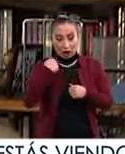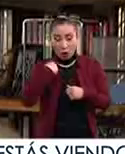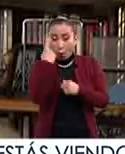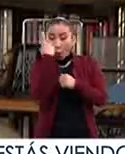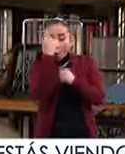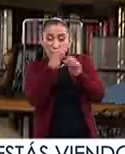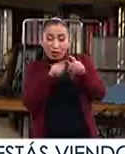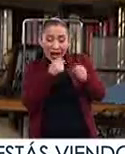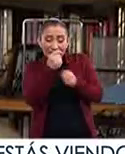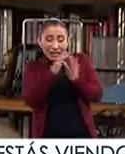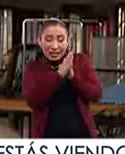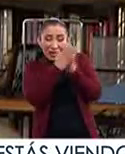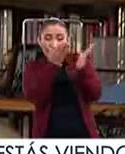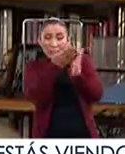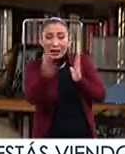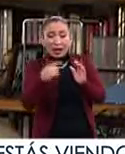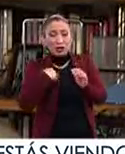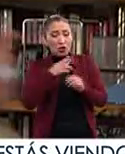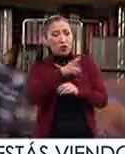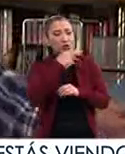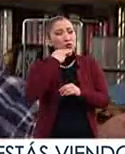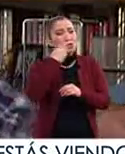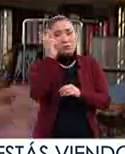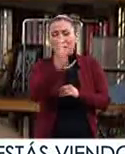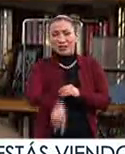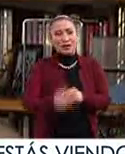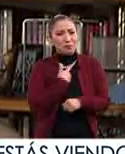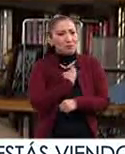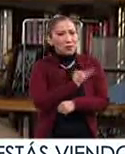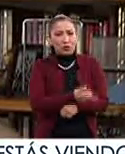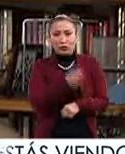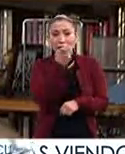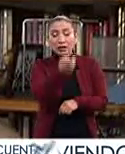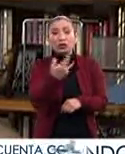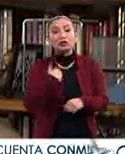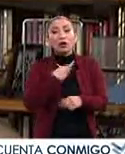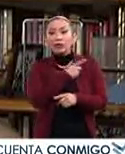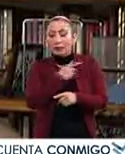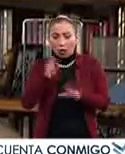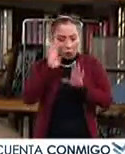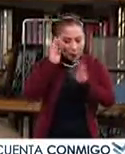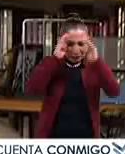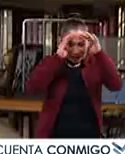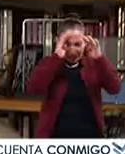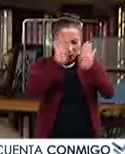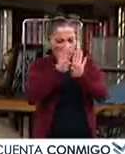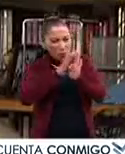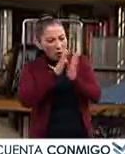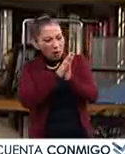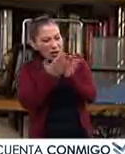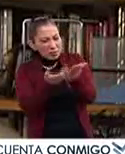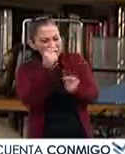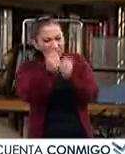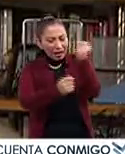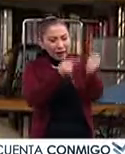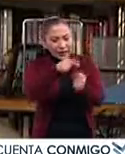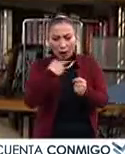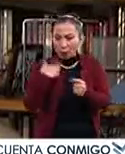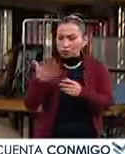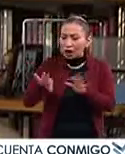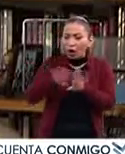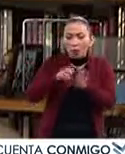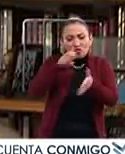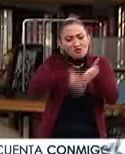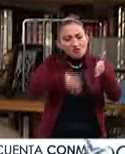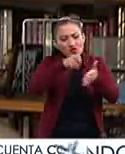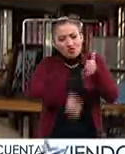una librería en mi vida, me suicido. Entonces, ¿qué hay que hacer? Tienes que volver rentables esas 40 librerías y encontrar las